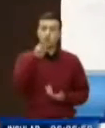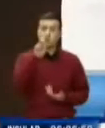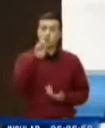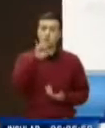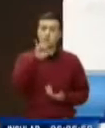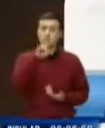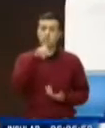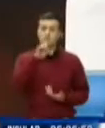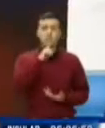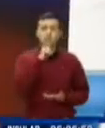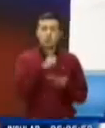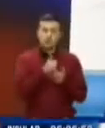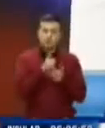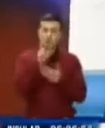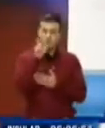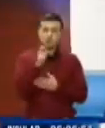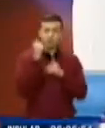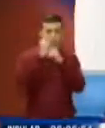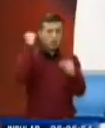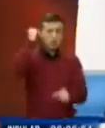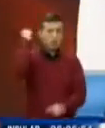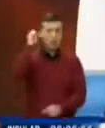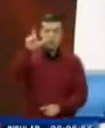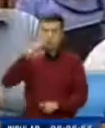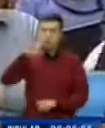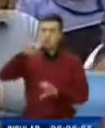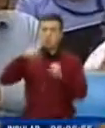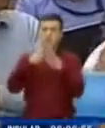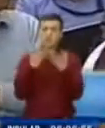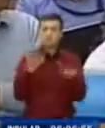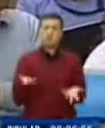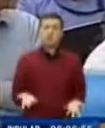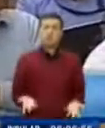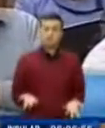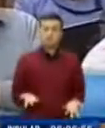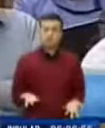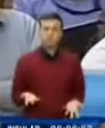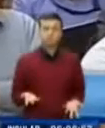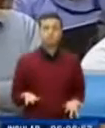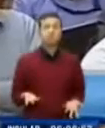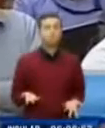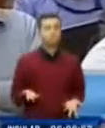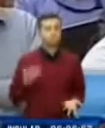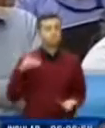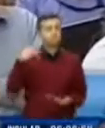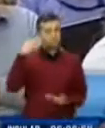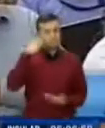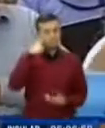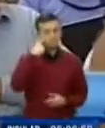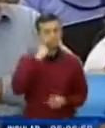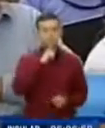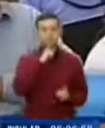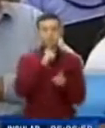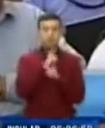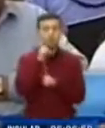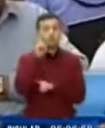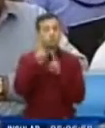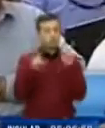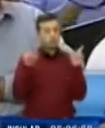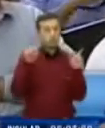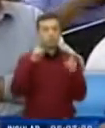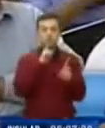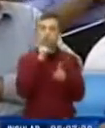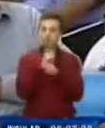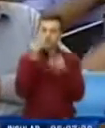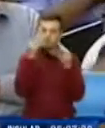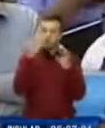está atentando contra los policías, ¿por qué no está detenido? Ya veremos en estos próximos días algunas otras personas que